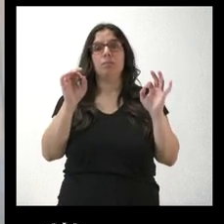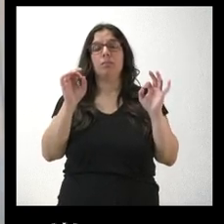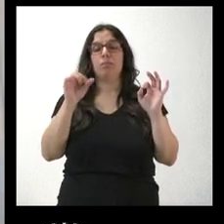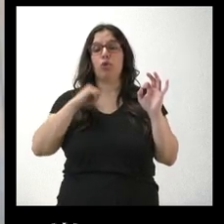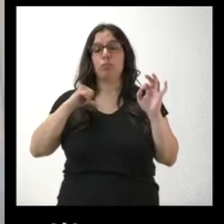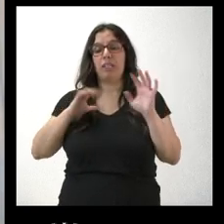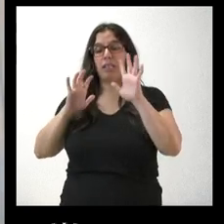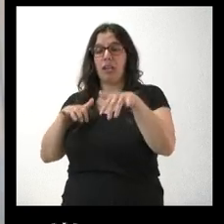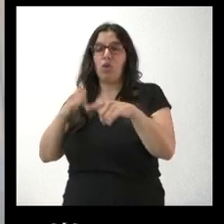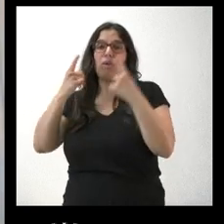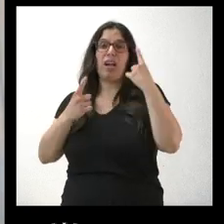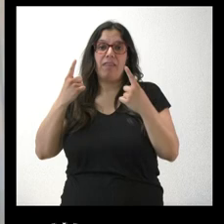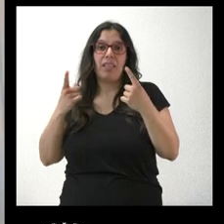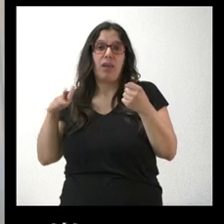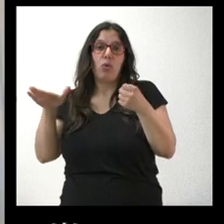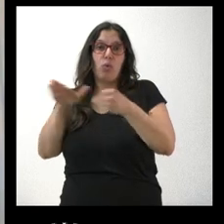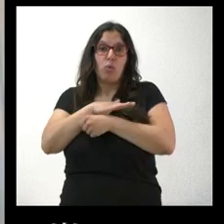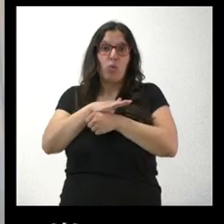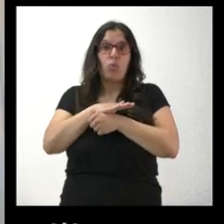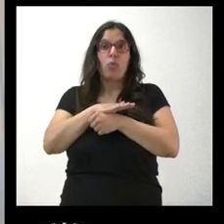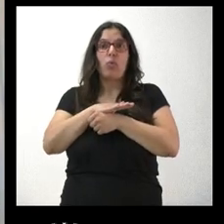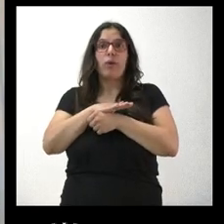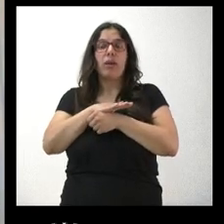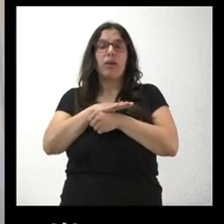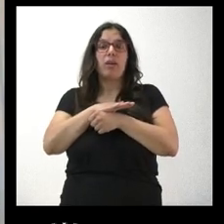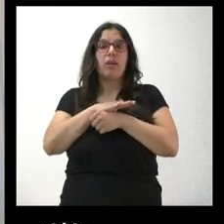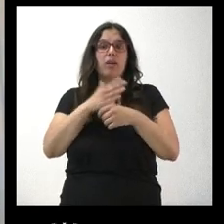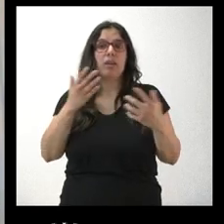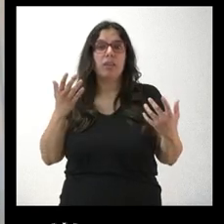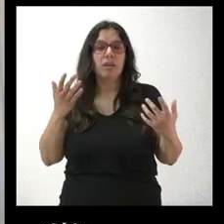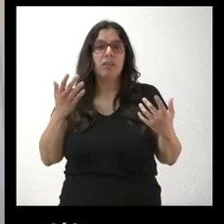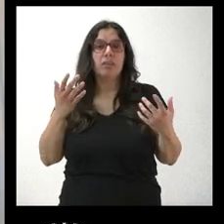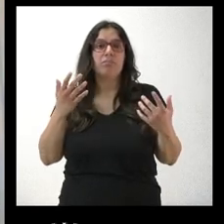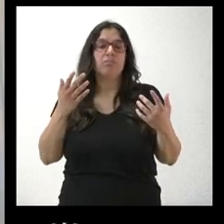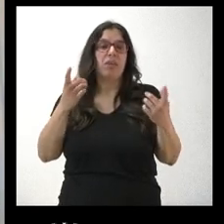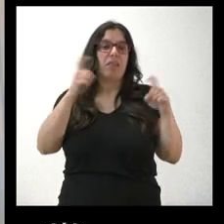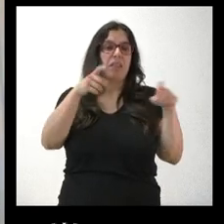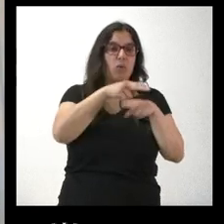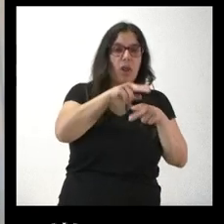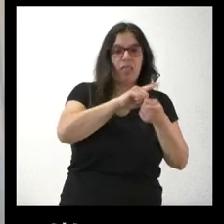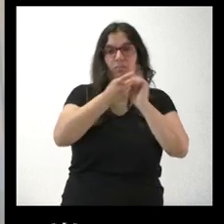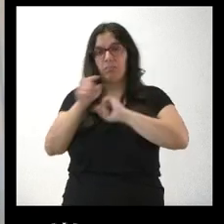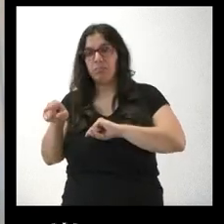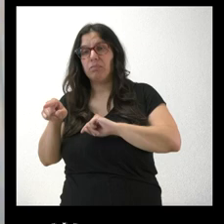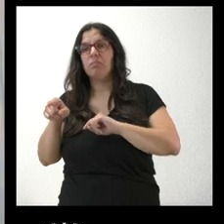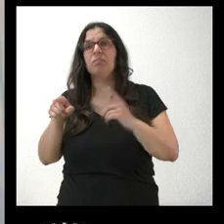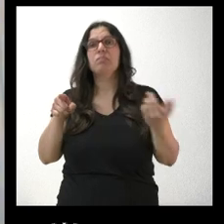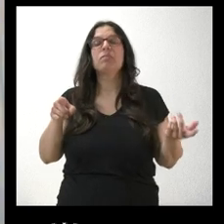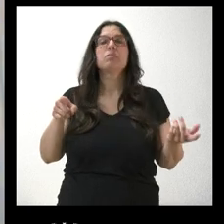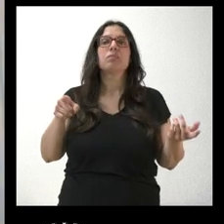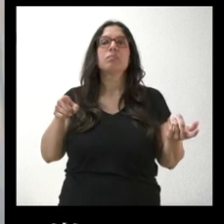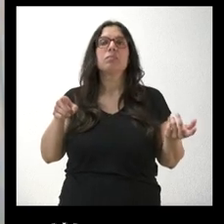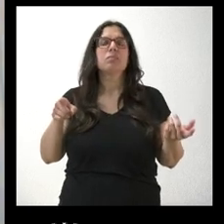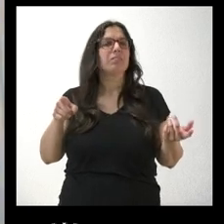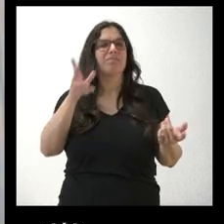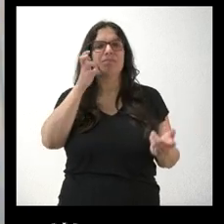León, se ha cubierto a los pacientes de dos jornadas que se habían anulado sus citas, porque